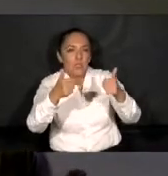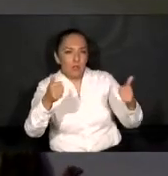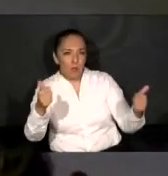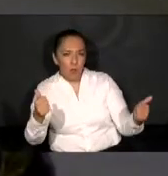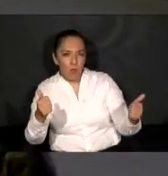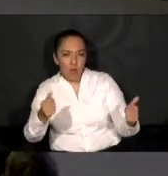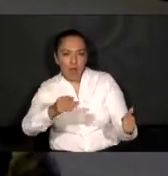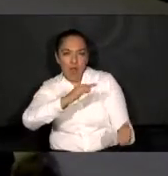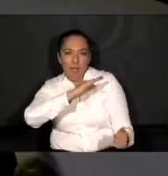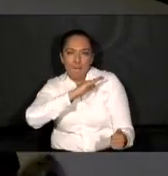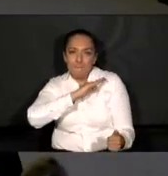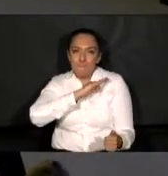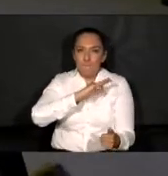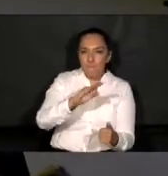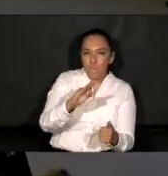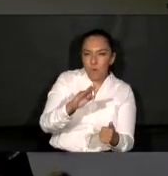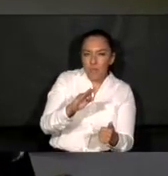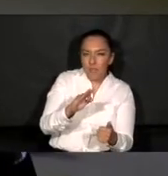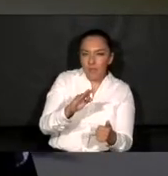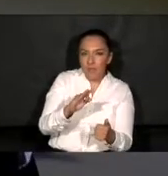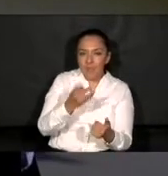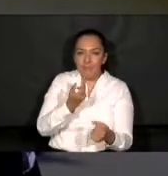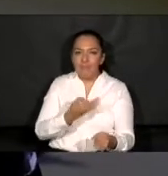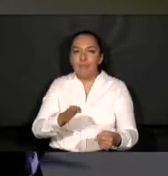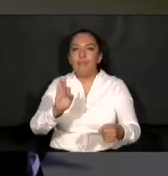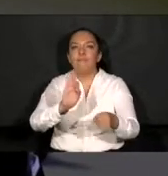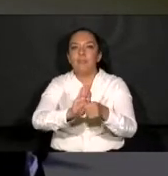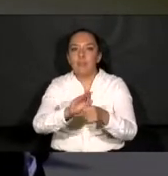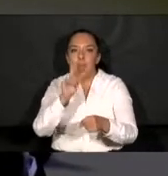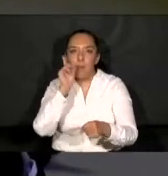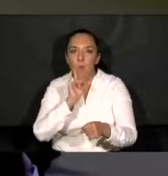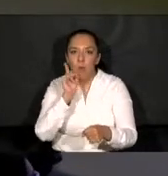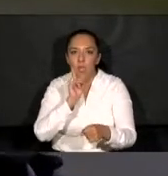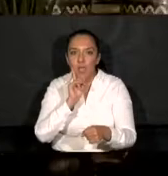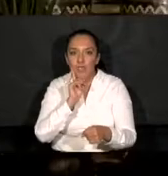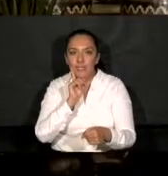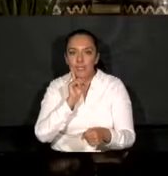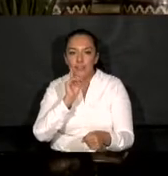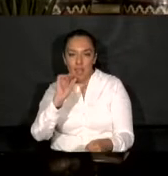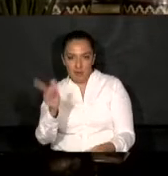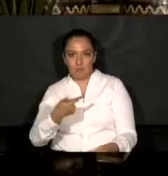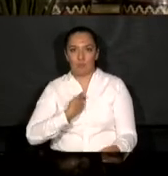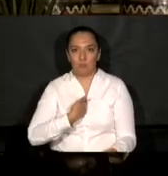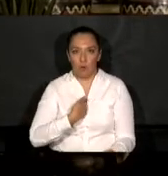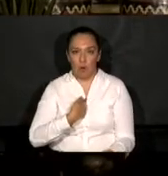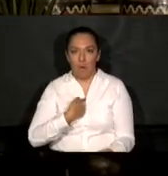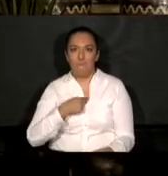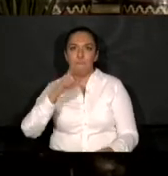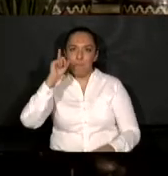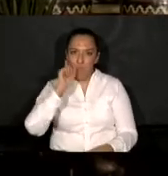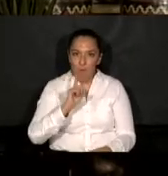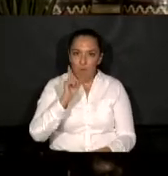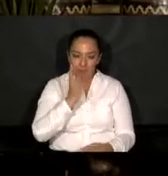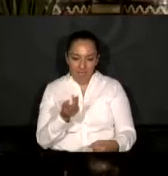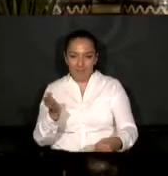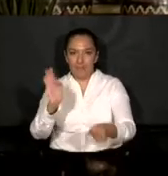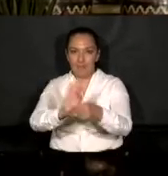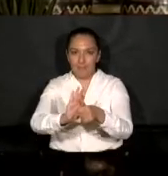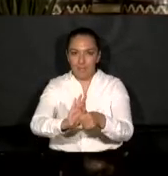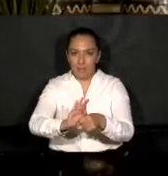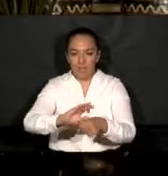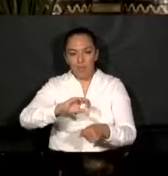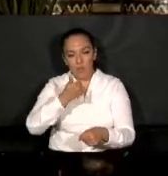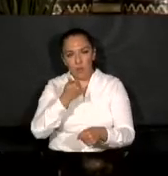nadie puede defender mejor a las mujeres que una mujer. Y otra realidad que debemos atender con